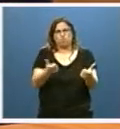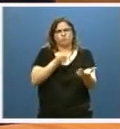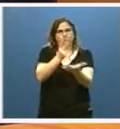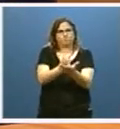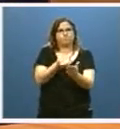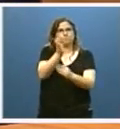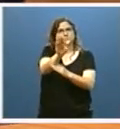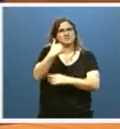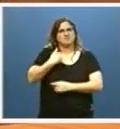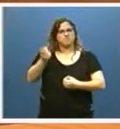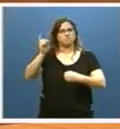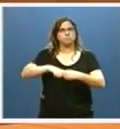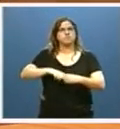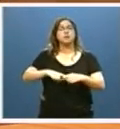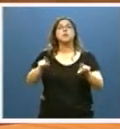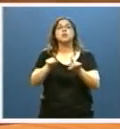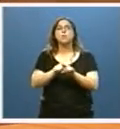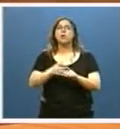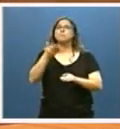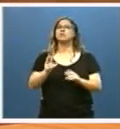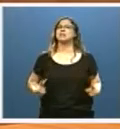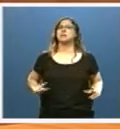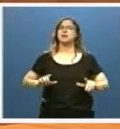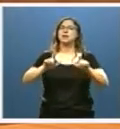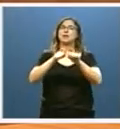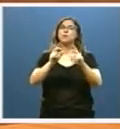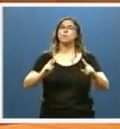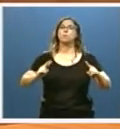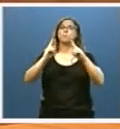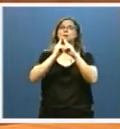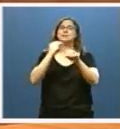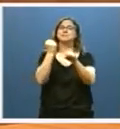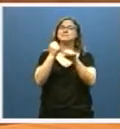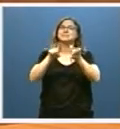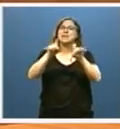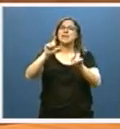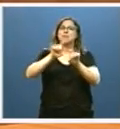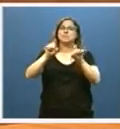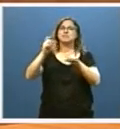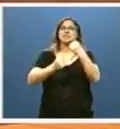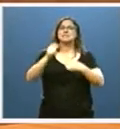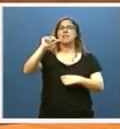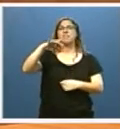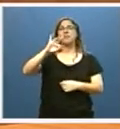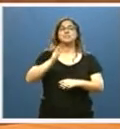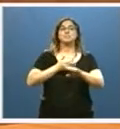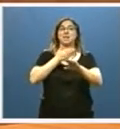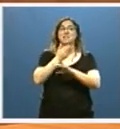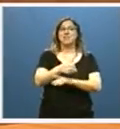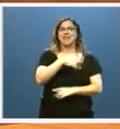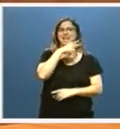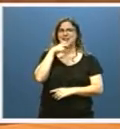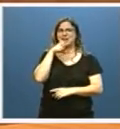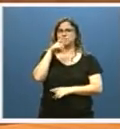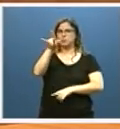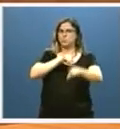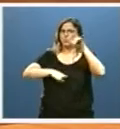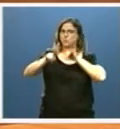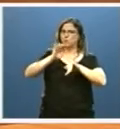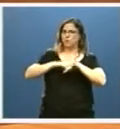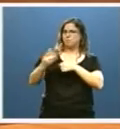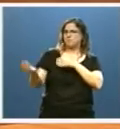cabe destacar también la reunión en parís con los directivos de lactalis así como la reciente visita a israel para captar inversiones promover relación